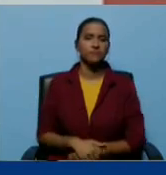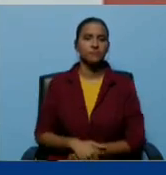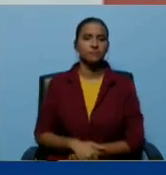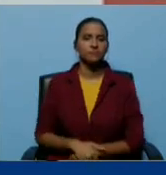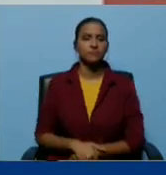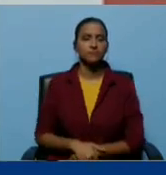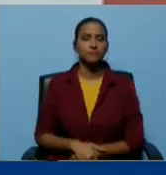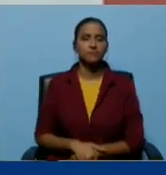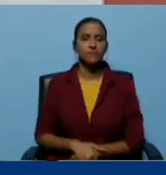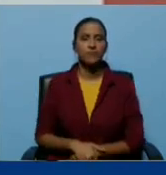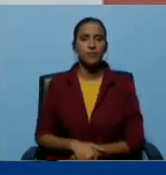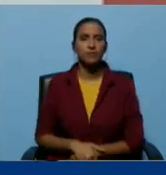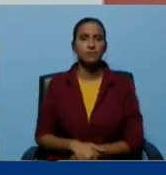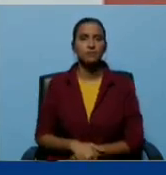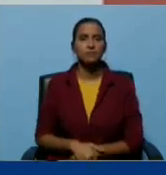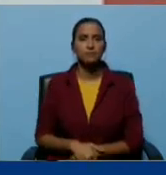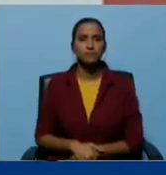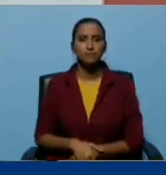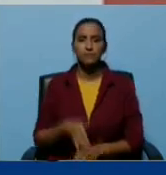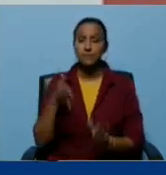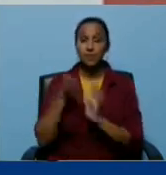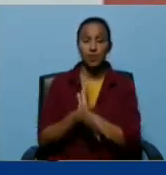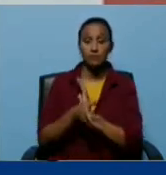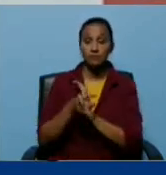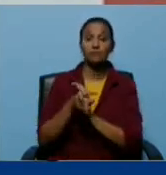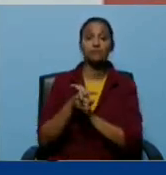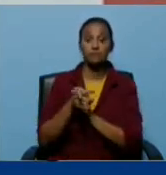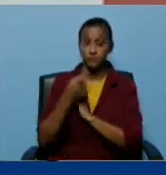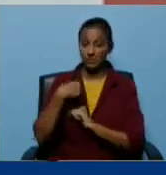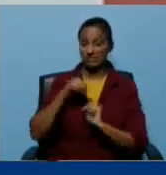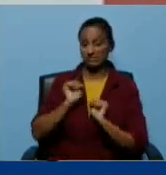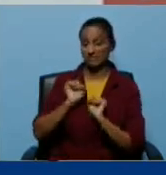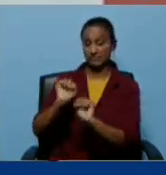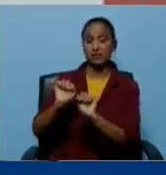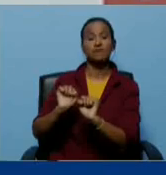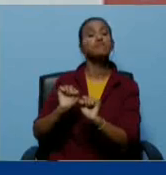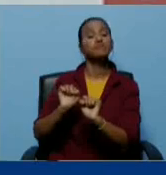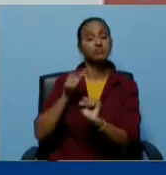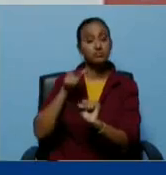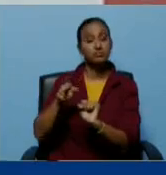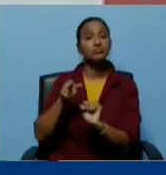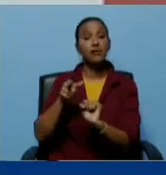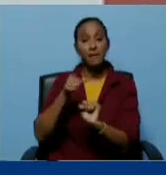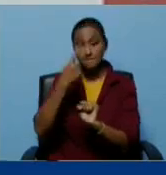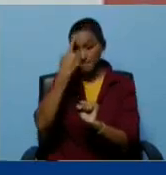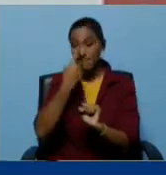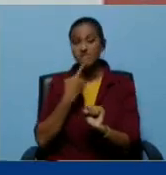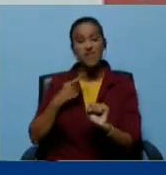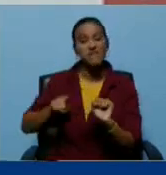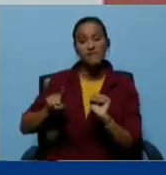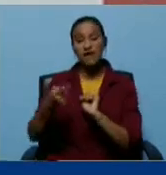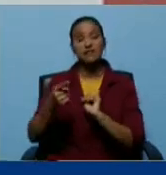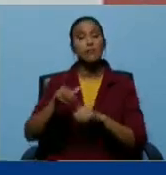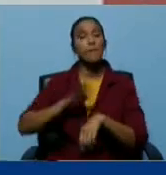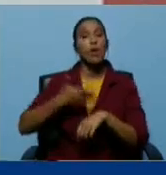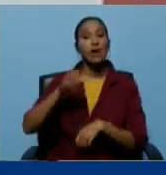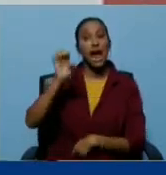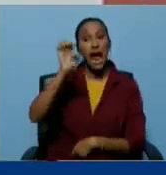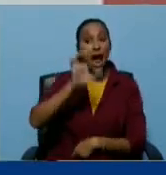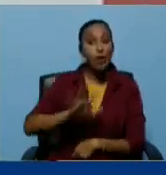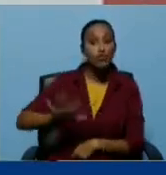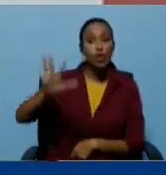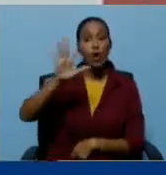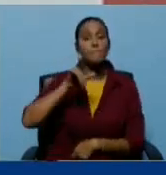Y reivindico el carácter antifascista de la Revolución Bolivariana en el momento en que el fascismo avanza en Europa, en América del